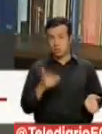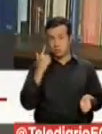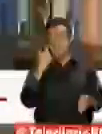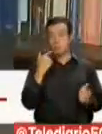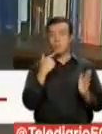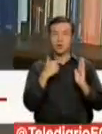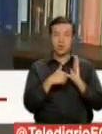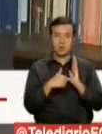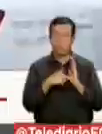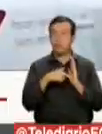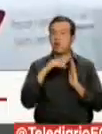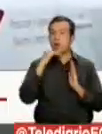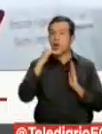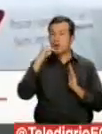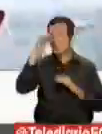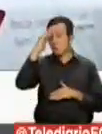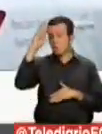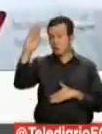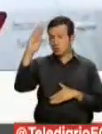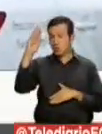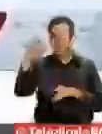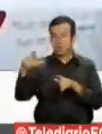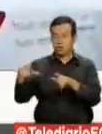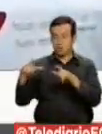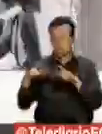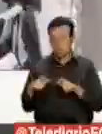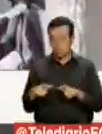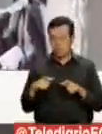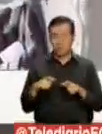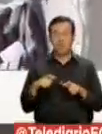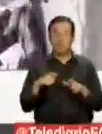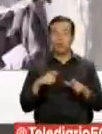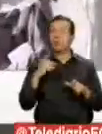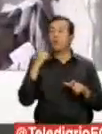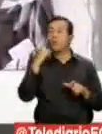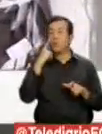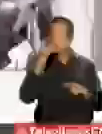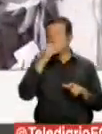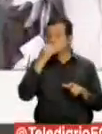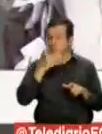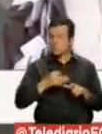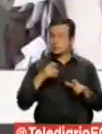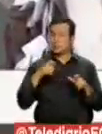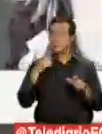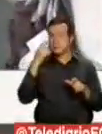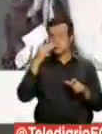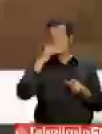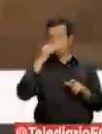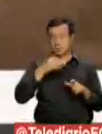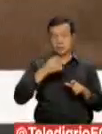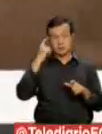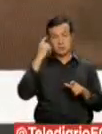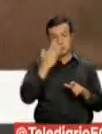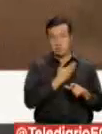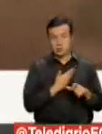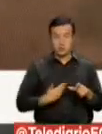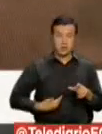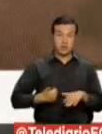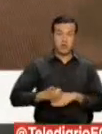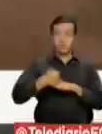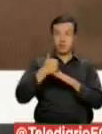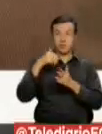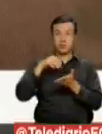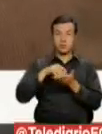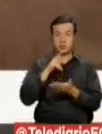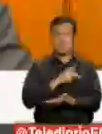ejemplo, una boleta de auxilio. Boleta de auxilio que para evitar un femicidio debe ser usada correctamente, es el criterio del presidente de la Corte Provincial de